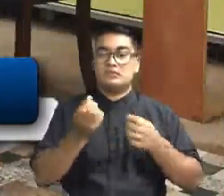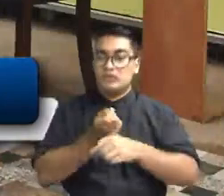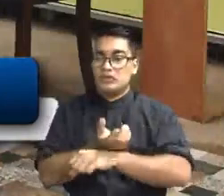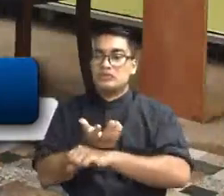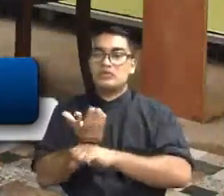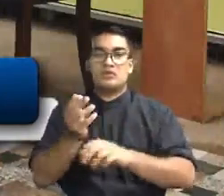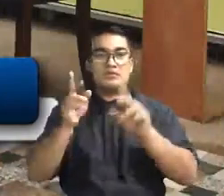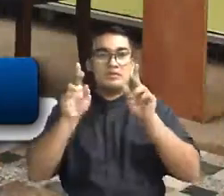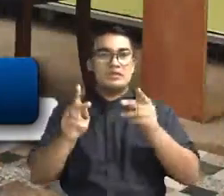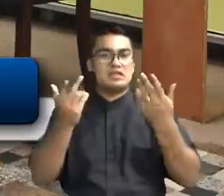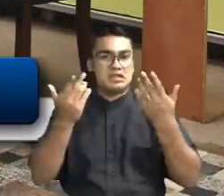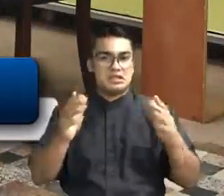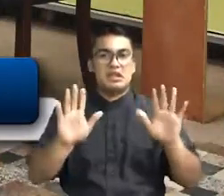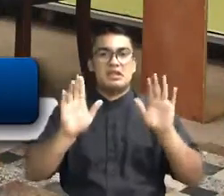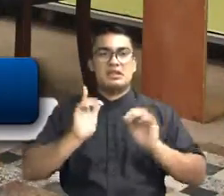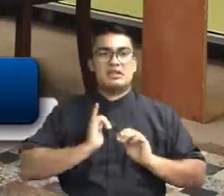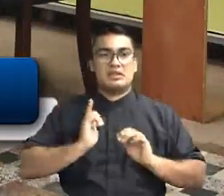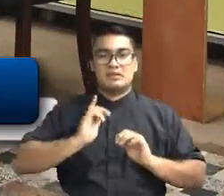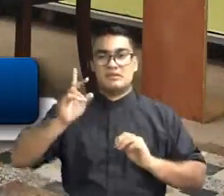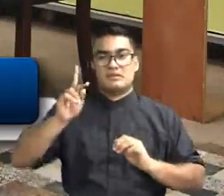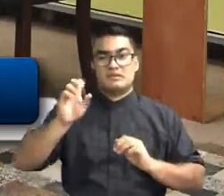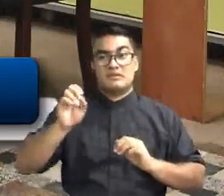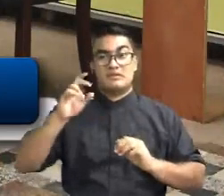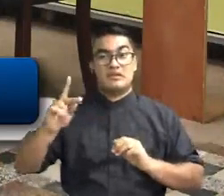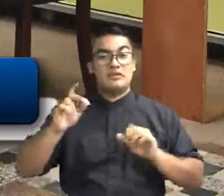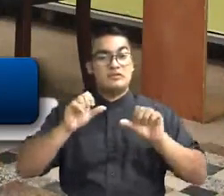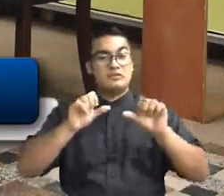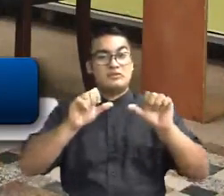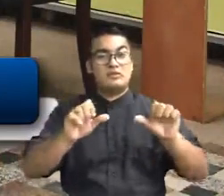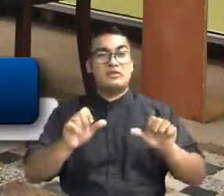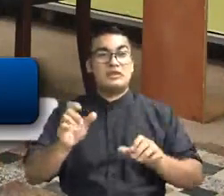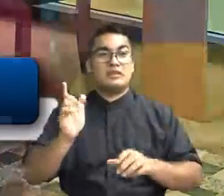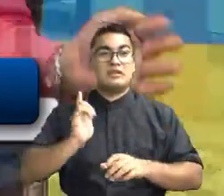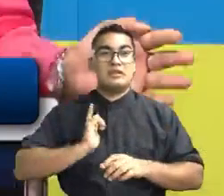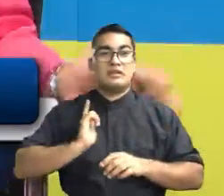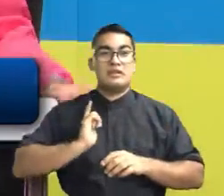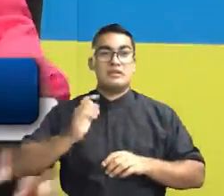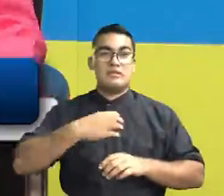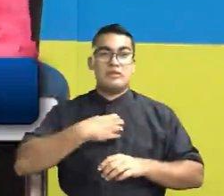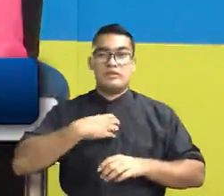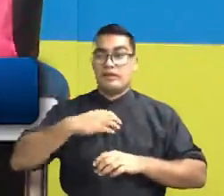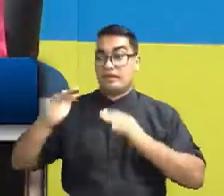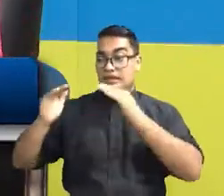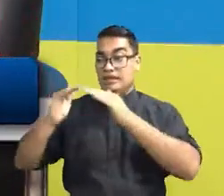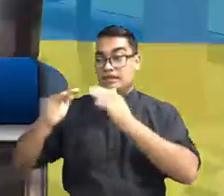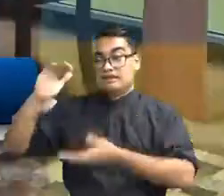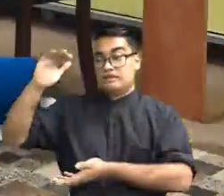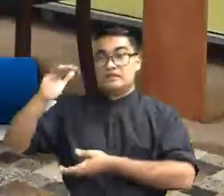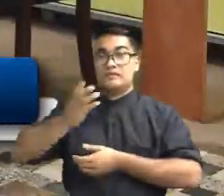son diagnosticados con EPOC crónico tengan su propio oxígeno en la casa?